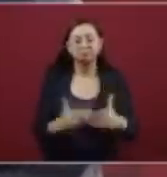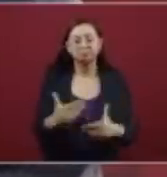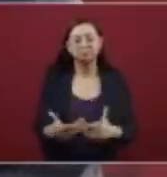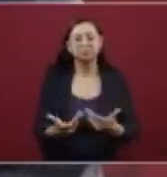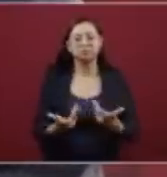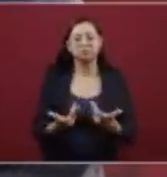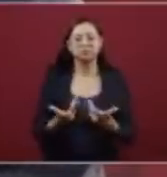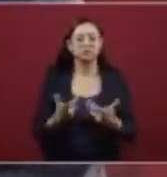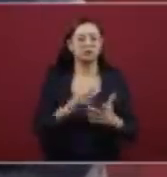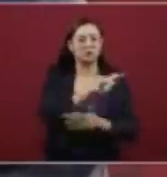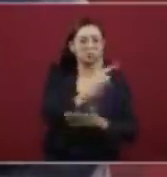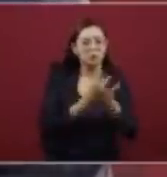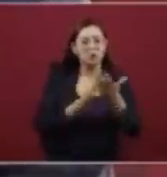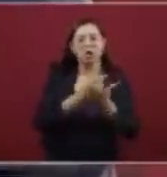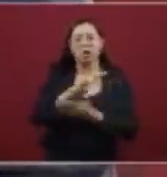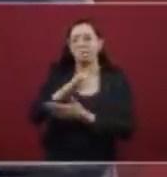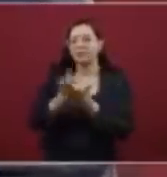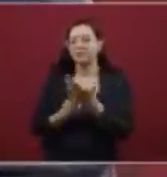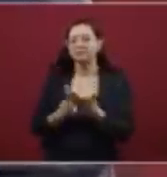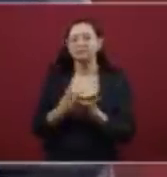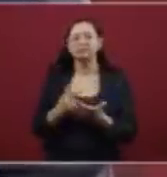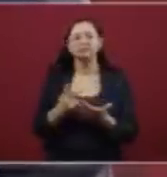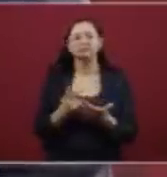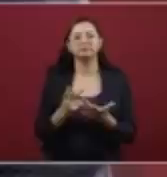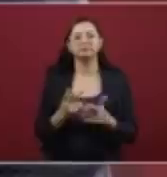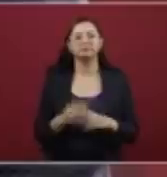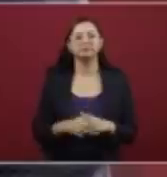en programas.